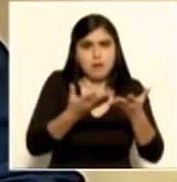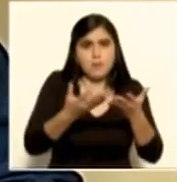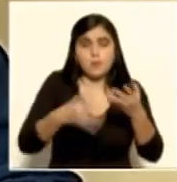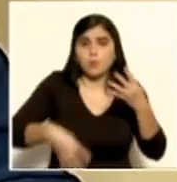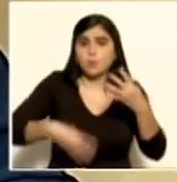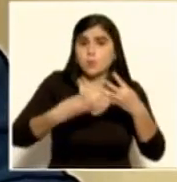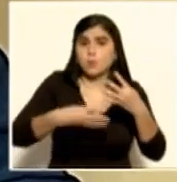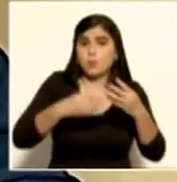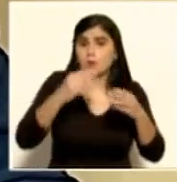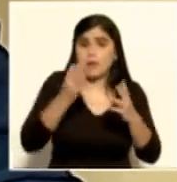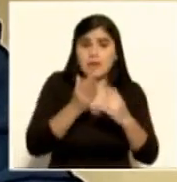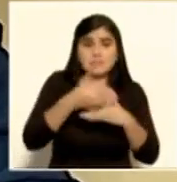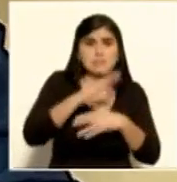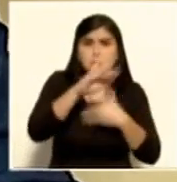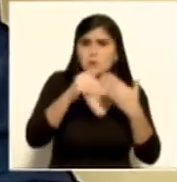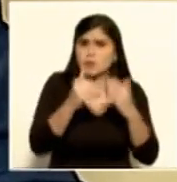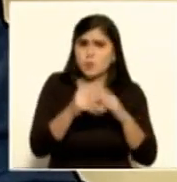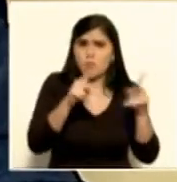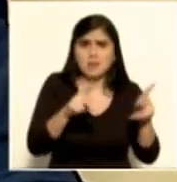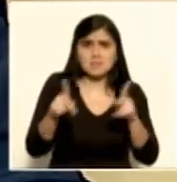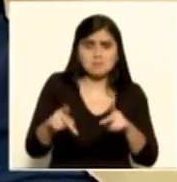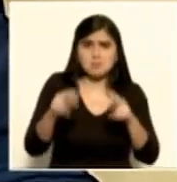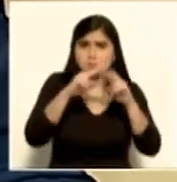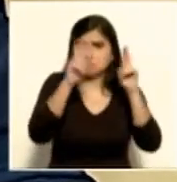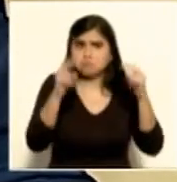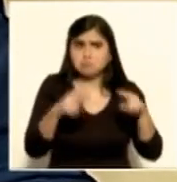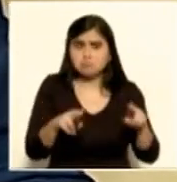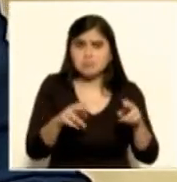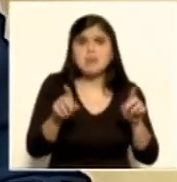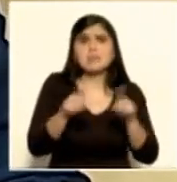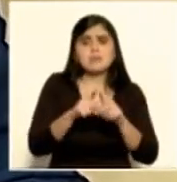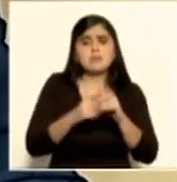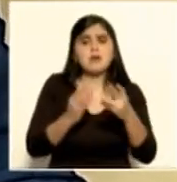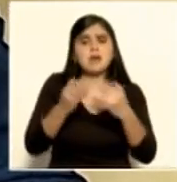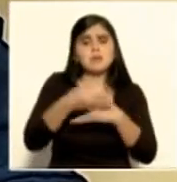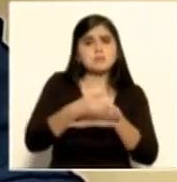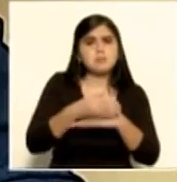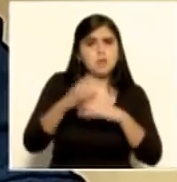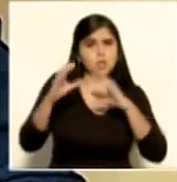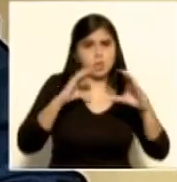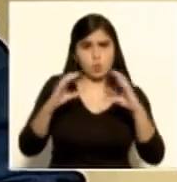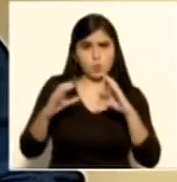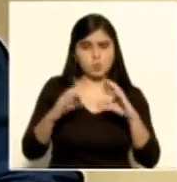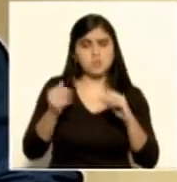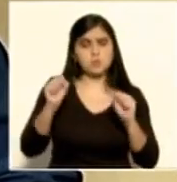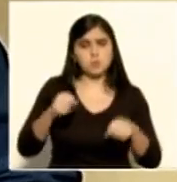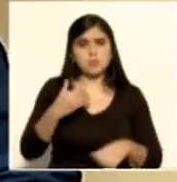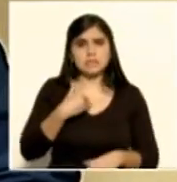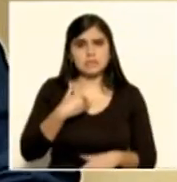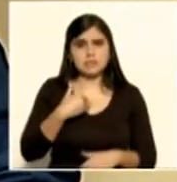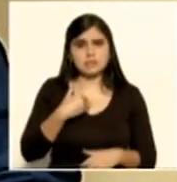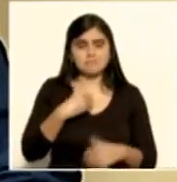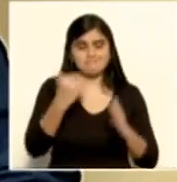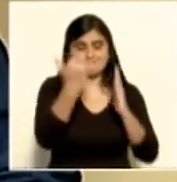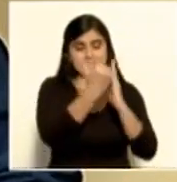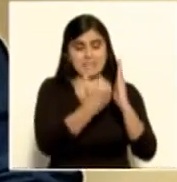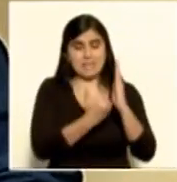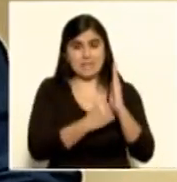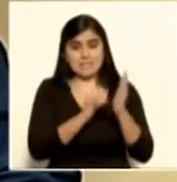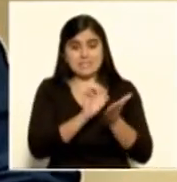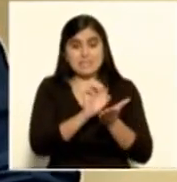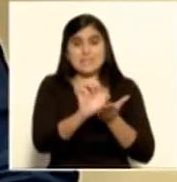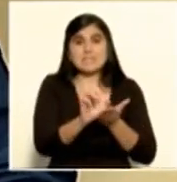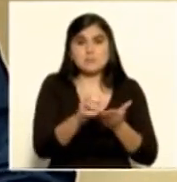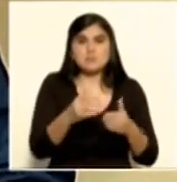todas las personas en línea y también con acceso a los medios de comunicación. La lista de excepciones va a funcionar